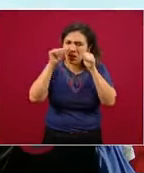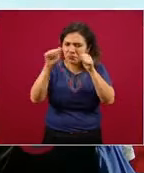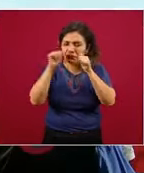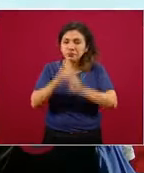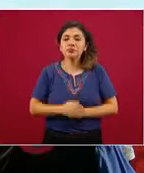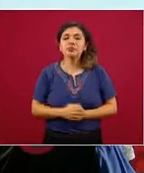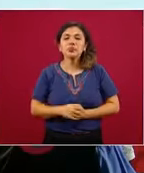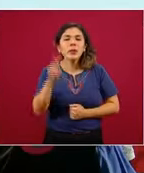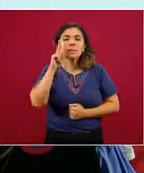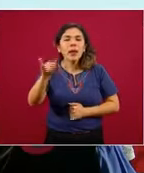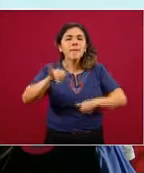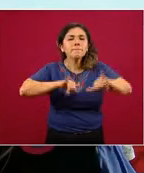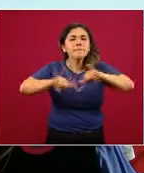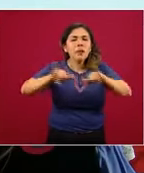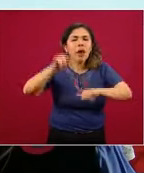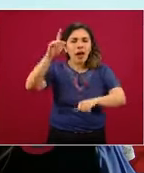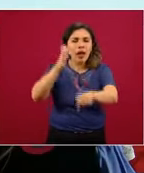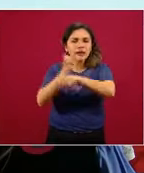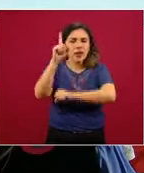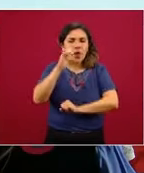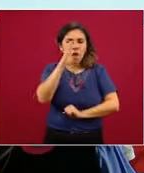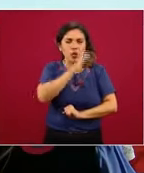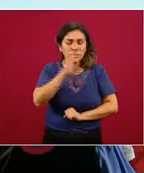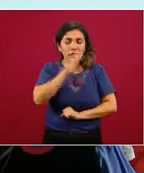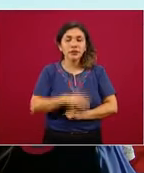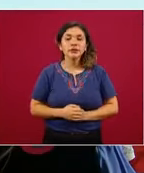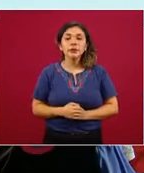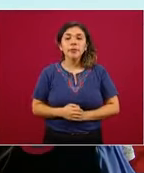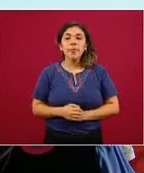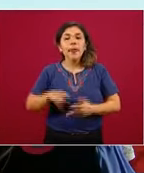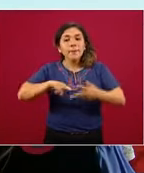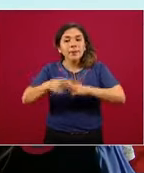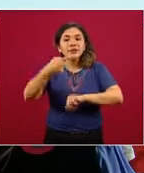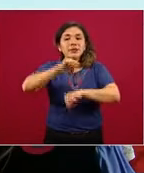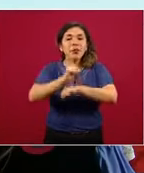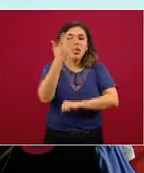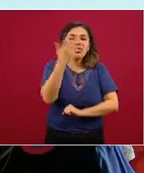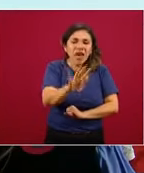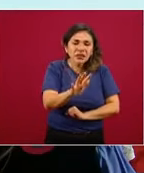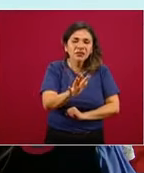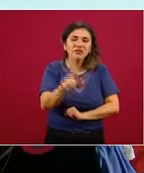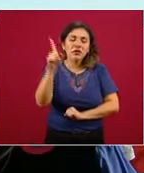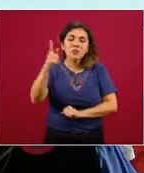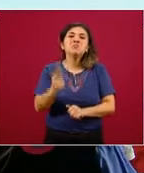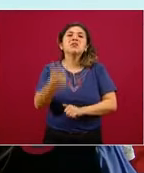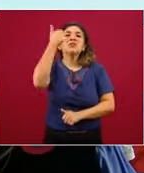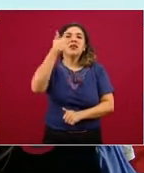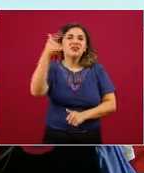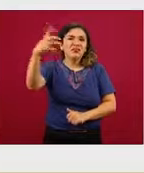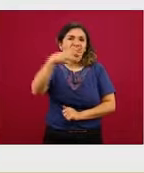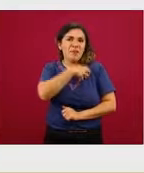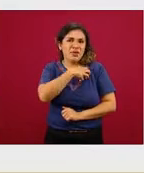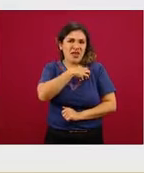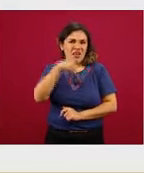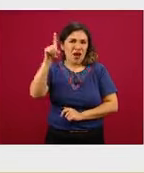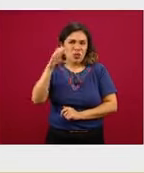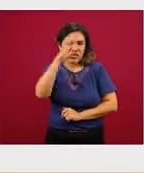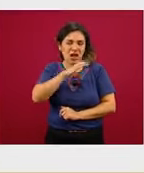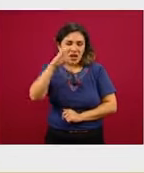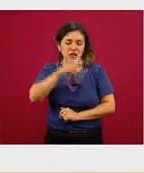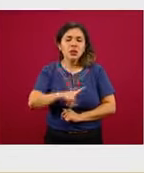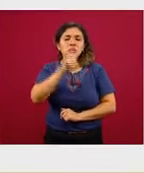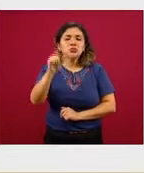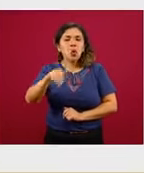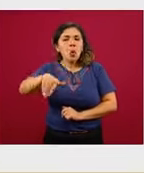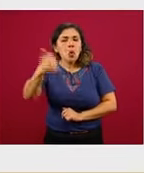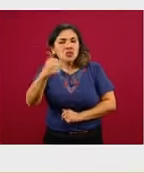animación del Estado de Aguascalientes. Semana 10 empiezan los primeros casos en el municipio capital. Todavía para